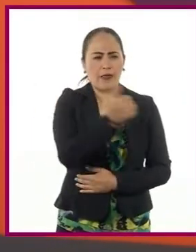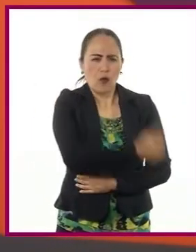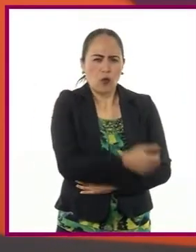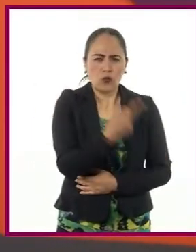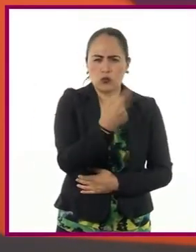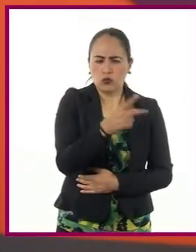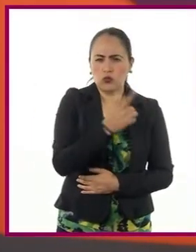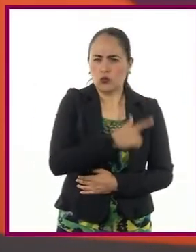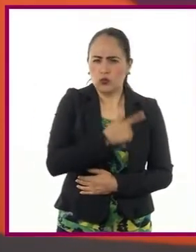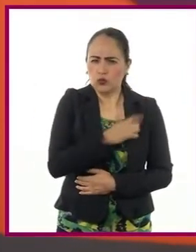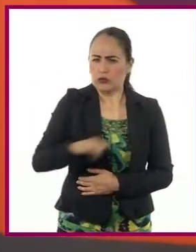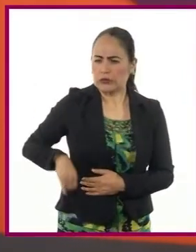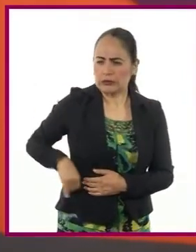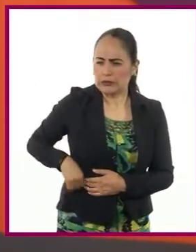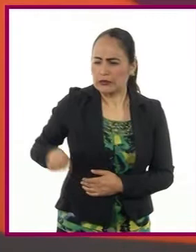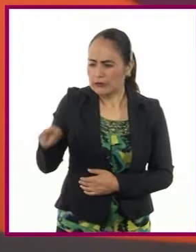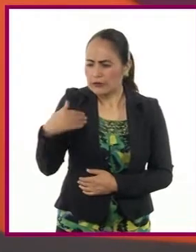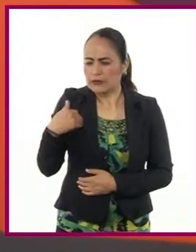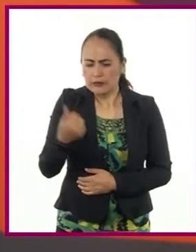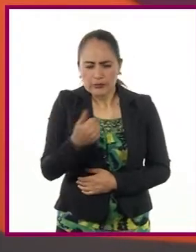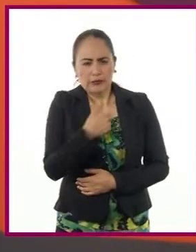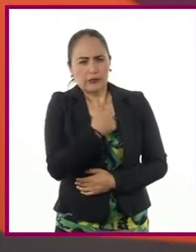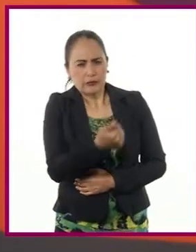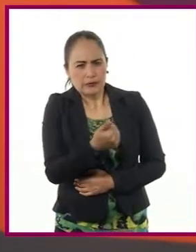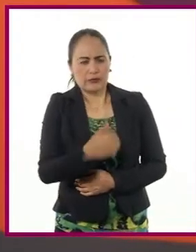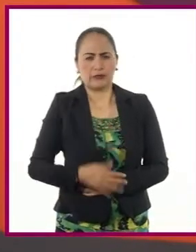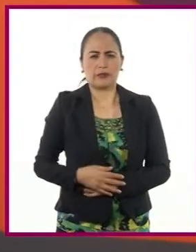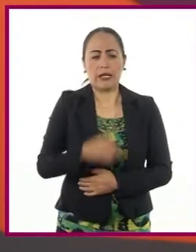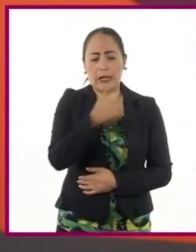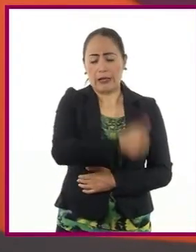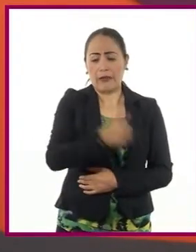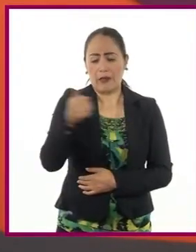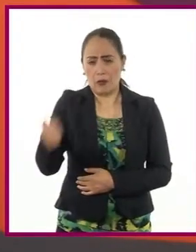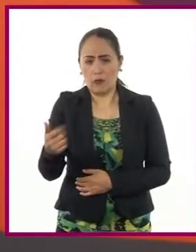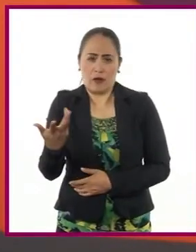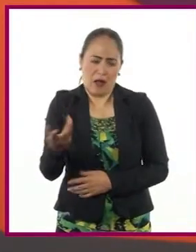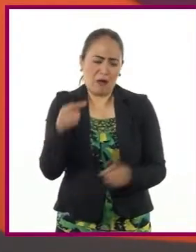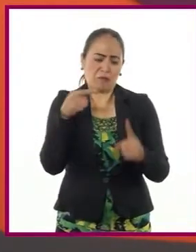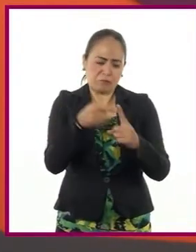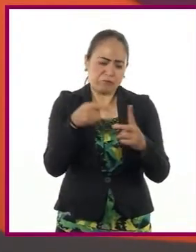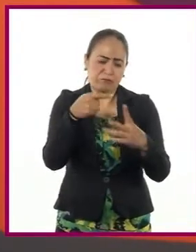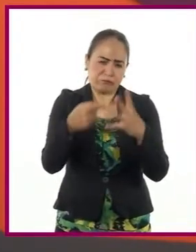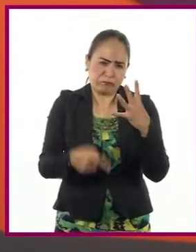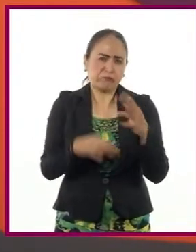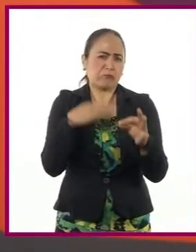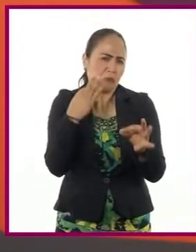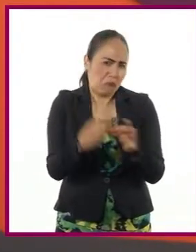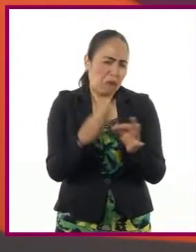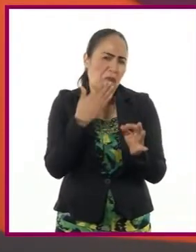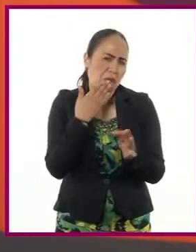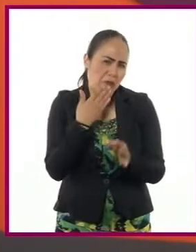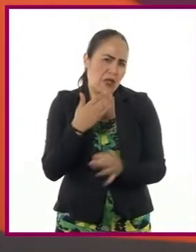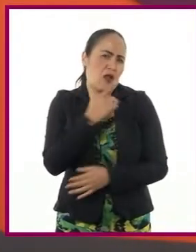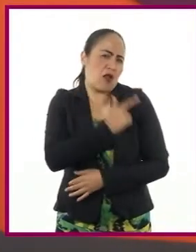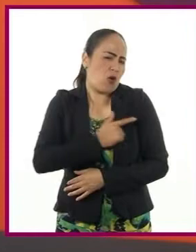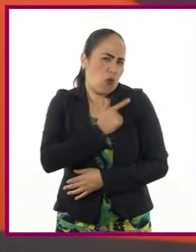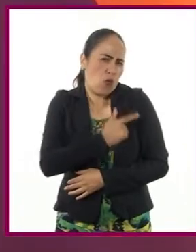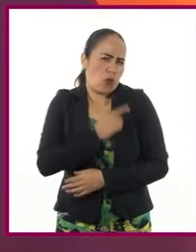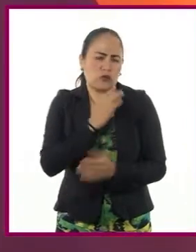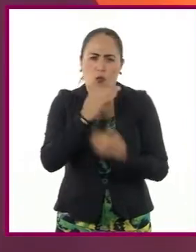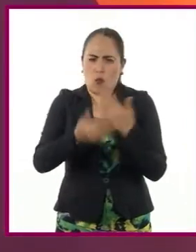parte. Ahora hay que buscar que cada una de ellas obtenga lo que quiere, o cuando menos algo que se aproxime a su